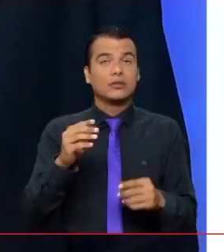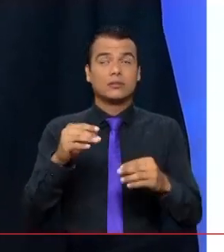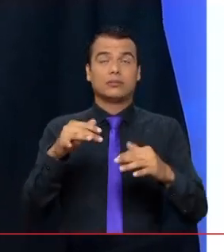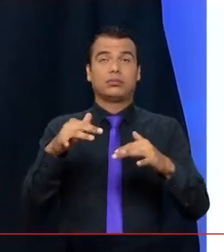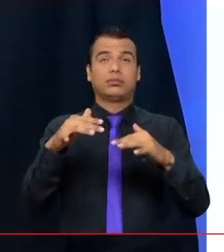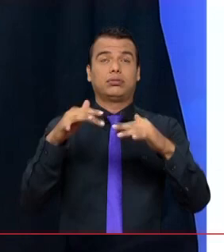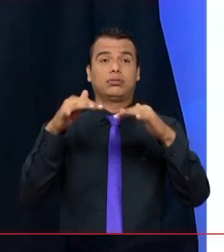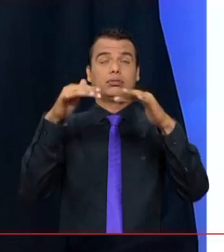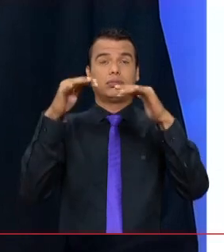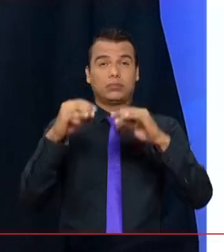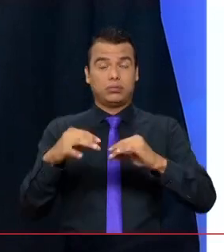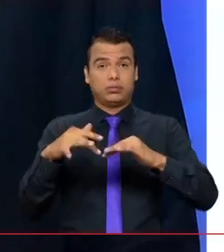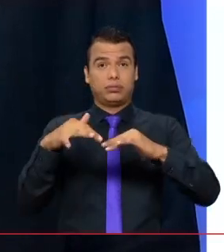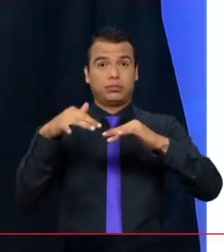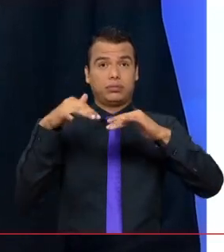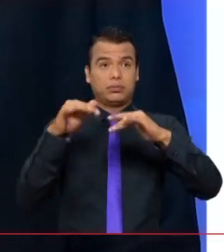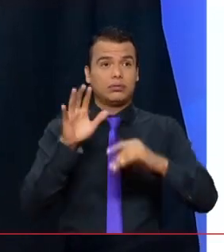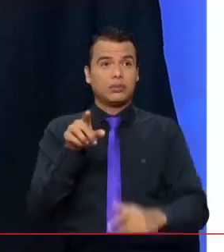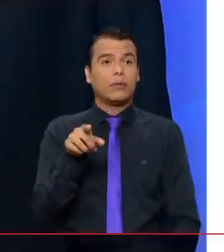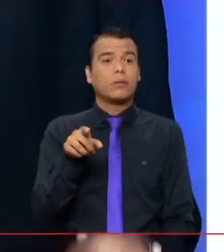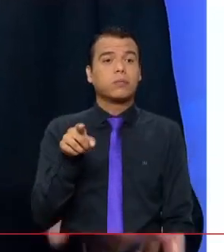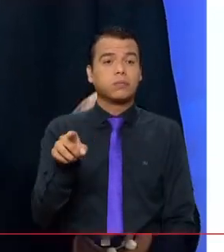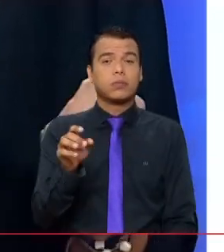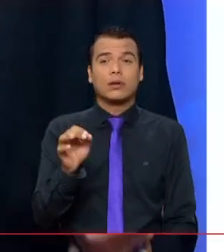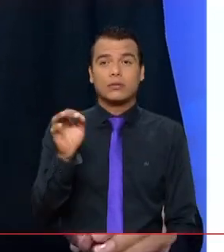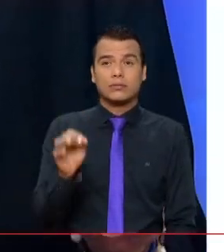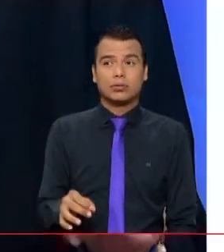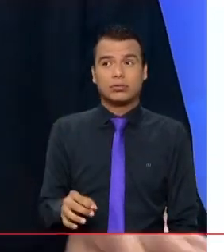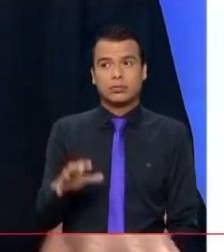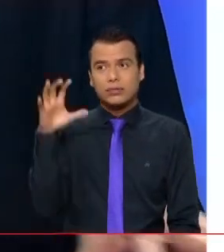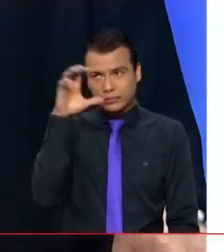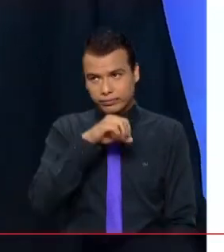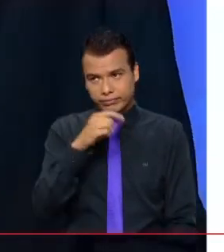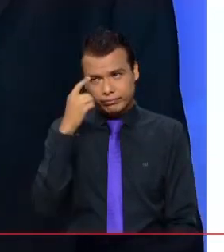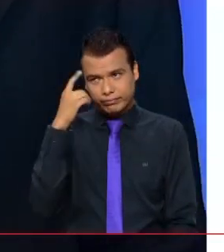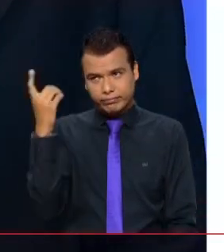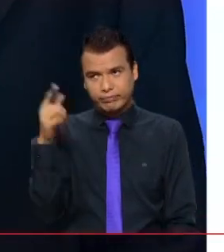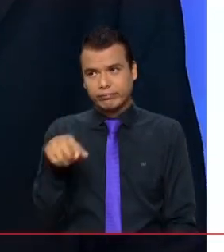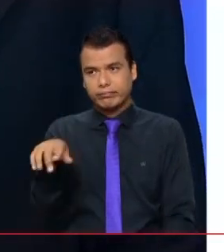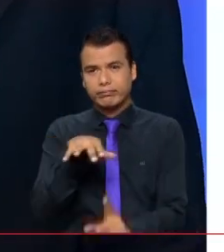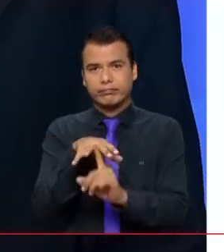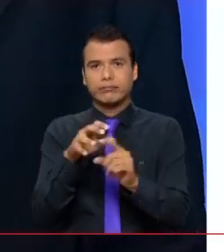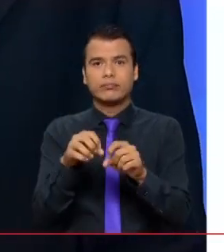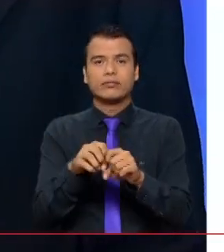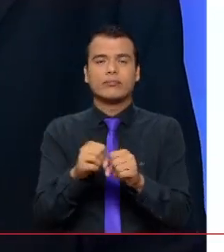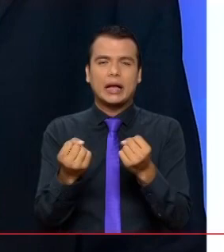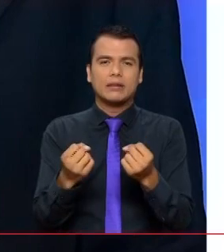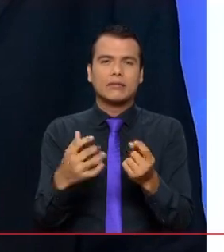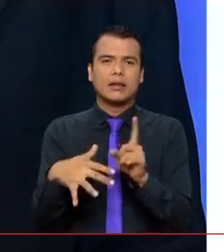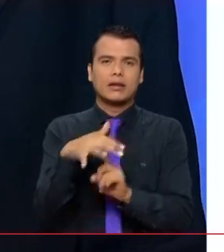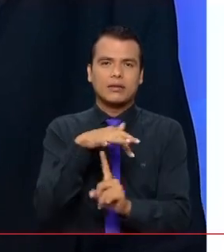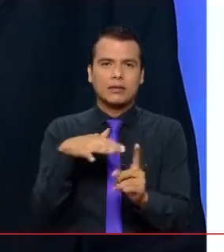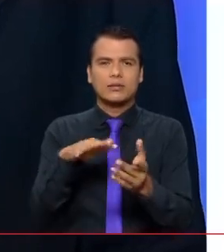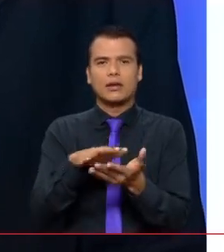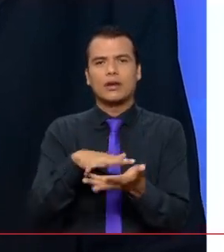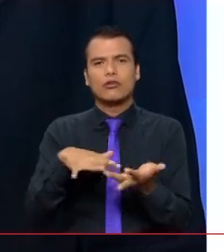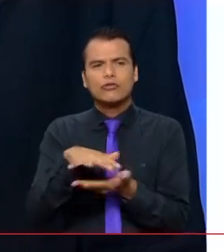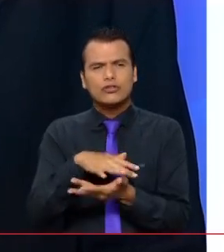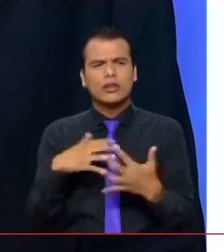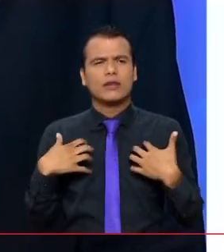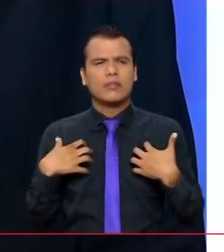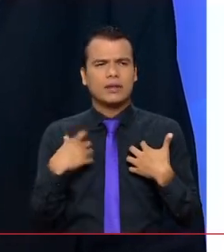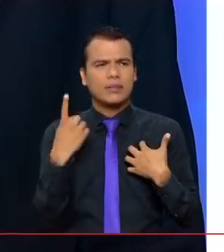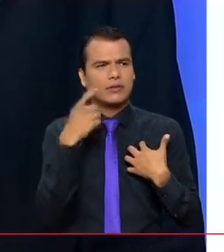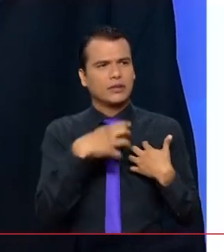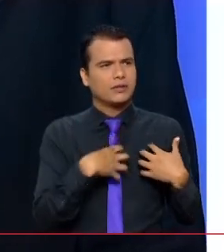Humo, ceniza, sí. Impresionante el daño que se causa y pensar en los animalitos que viven en ese entorno. Pues precisamente usted se quejaba